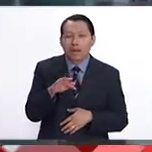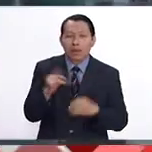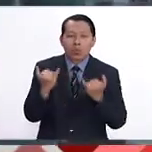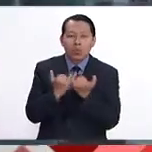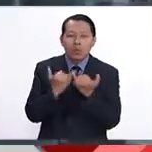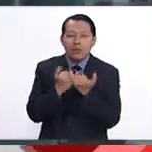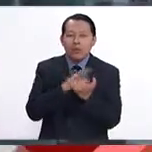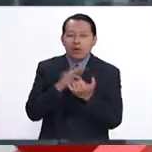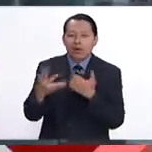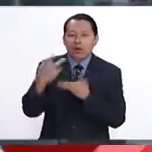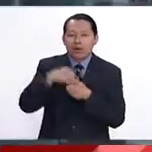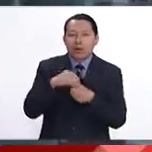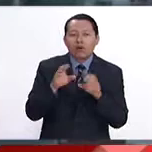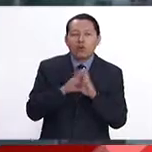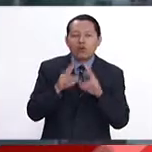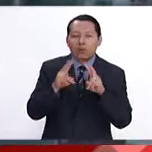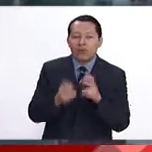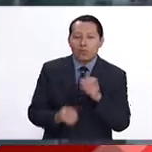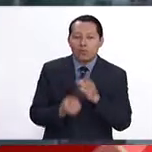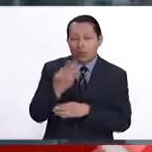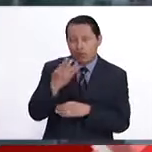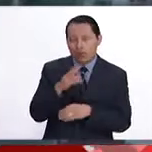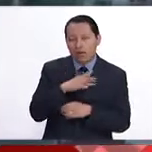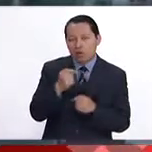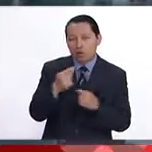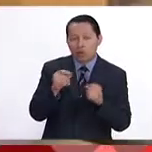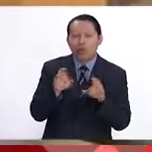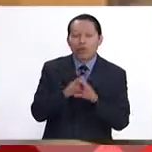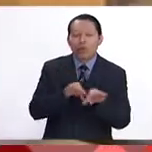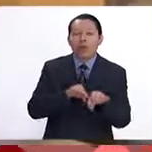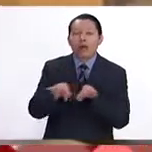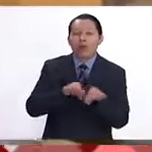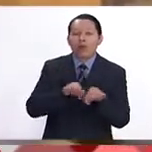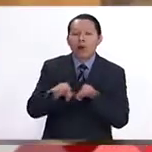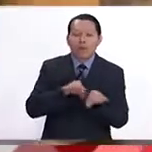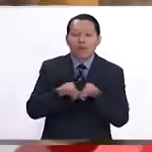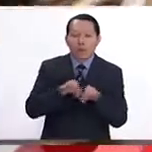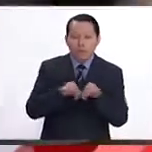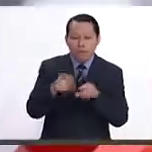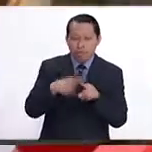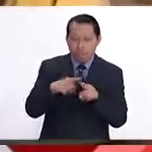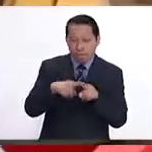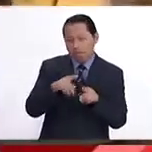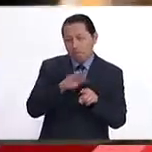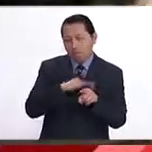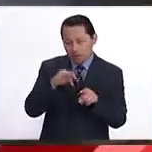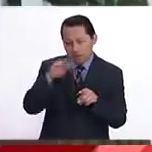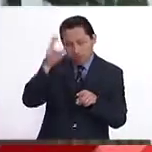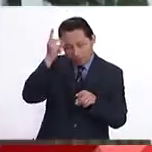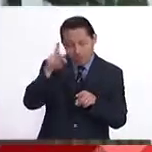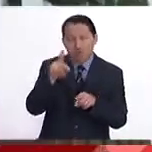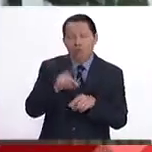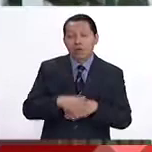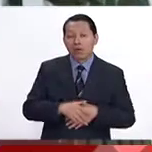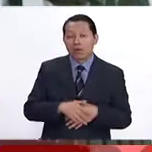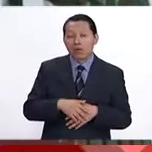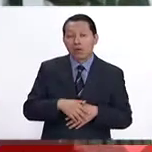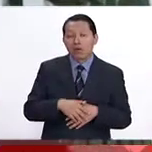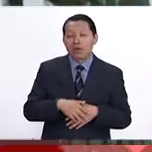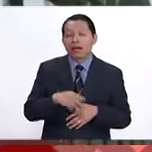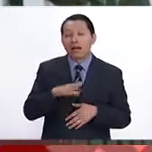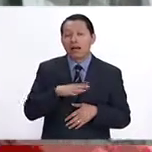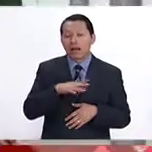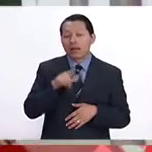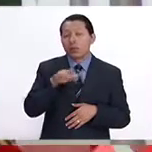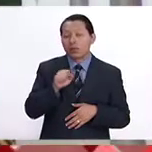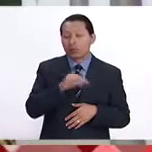para ser incluidos como temas nuevos, algunos de ellos, como el laboral, sí, como derechos de propiedad. De hecho, Luis,